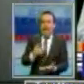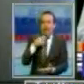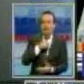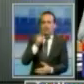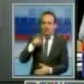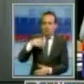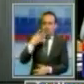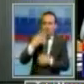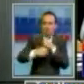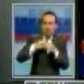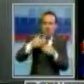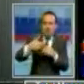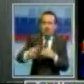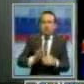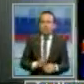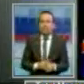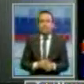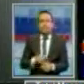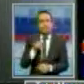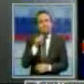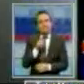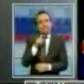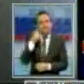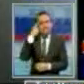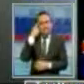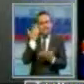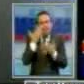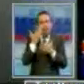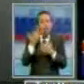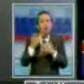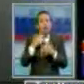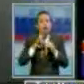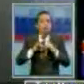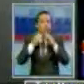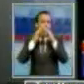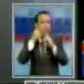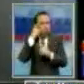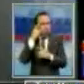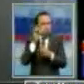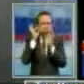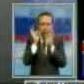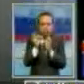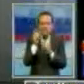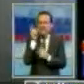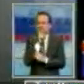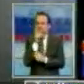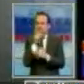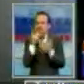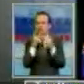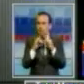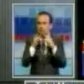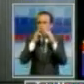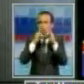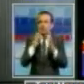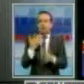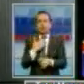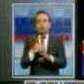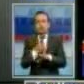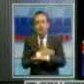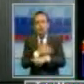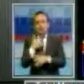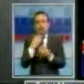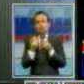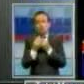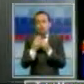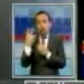en los próximos 4 años? No, yo creo que tiene que ser su oposición, primero que nada, constructiva siempre, ¿no? Y mucho más constructiva que la que nosotros tuvimos. Nos negaron en